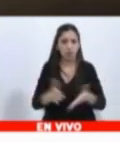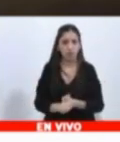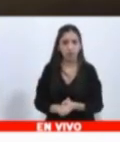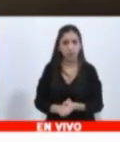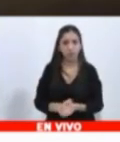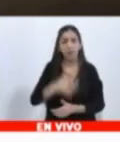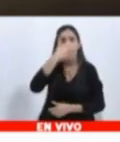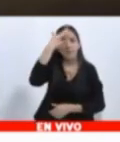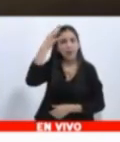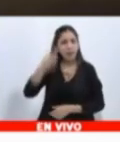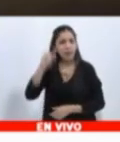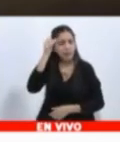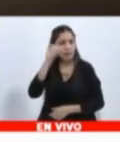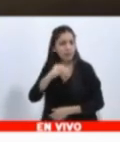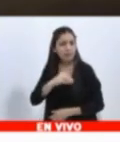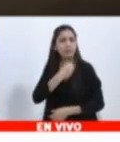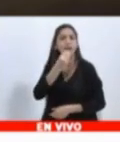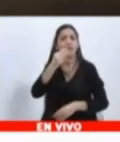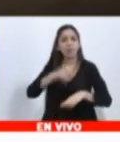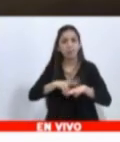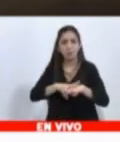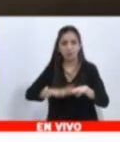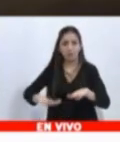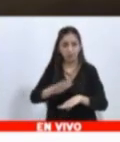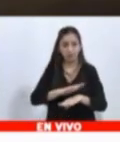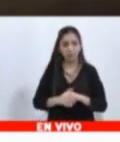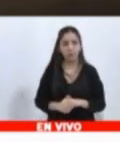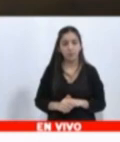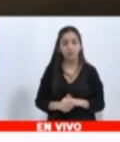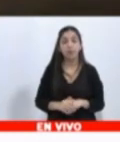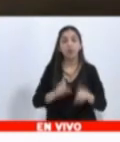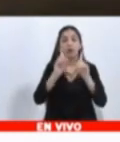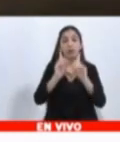Que salga la verdad. La verdad va a sanar a la nación.